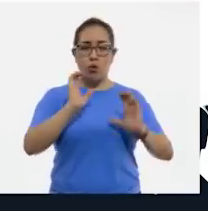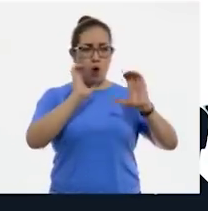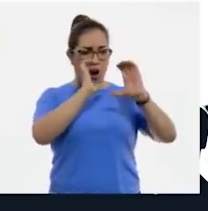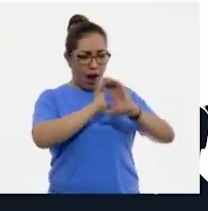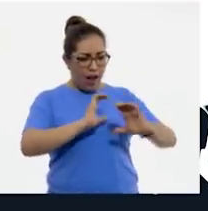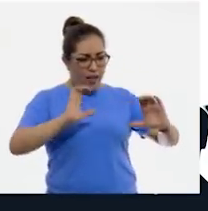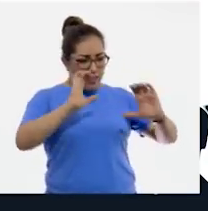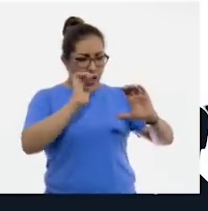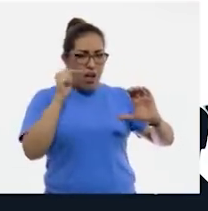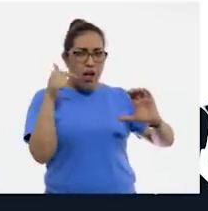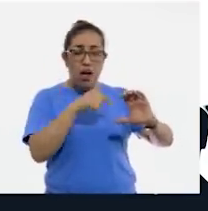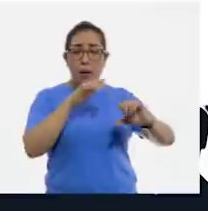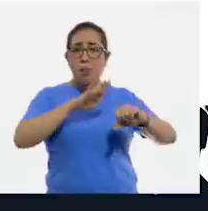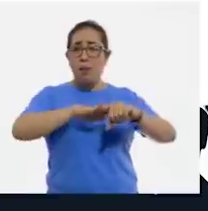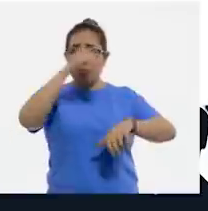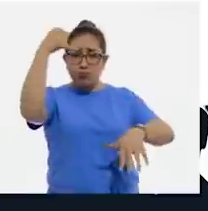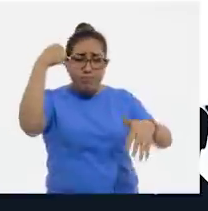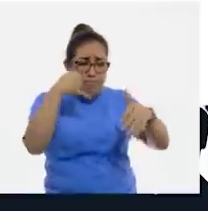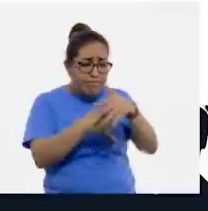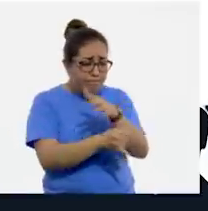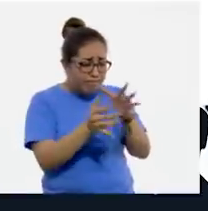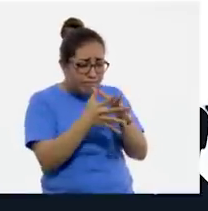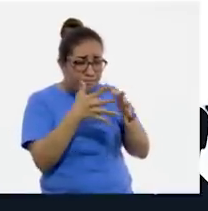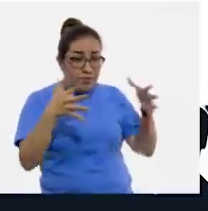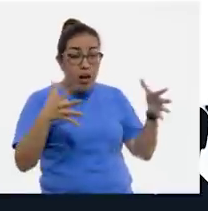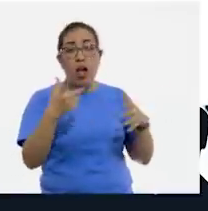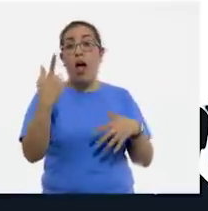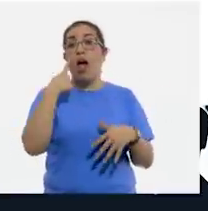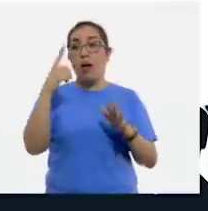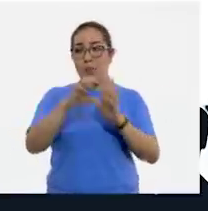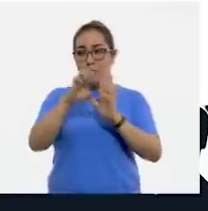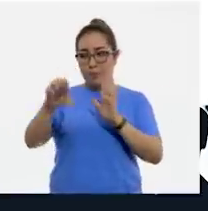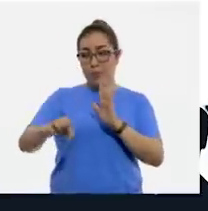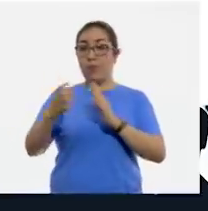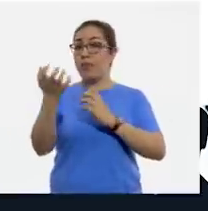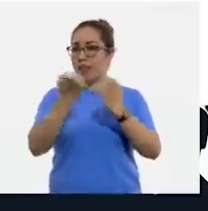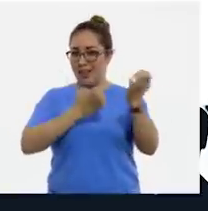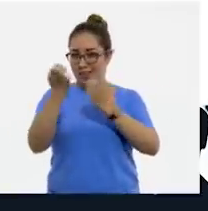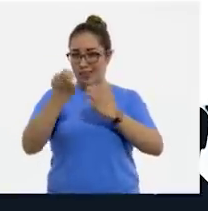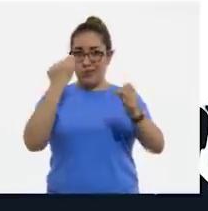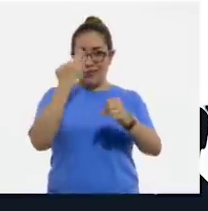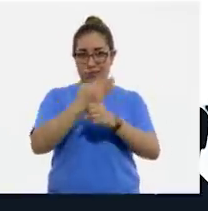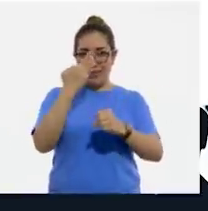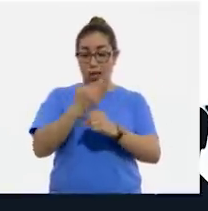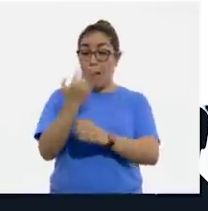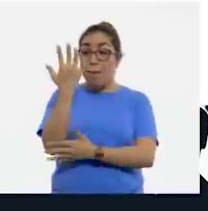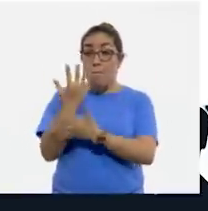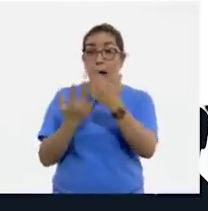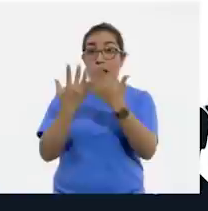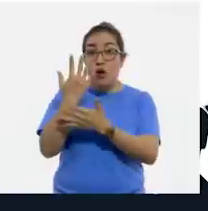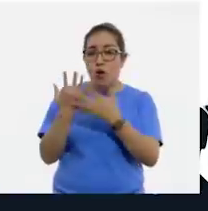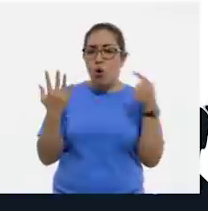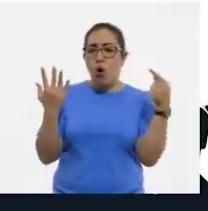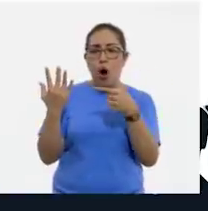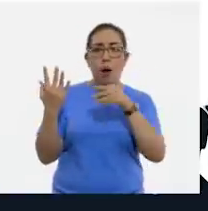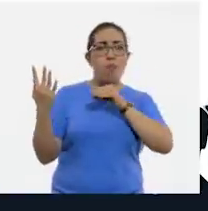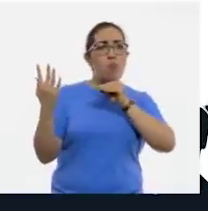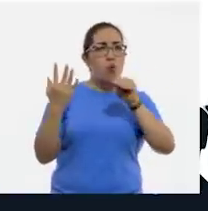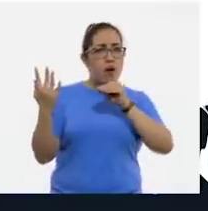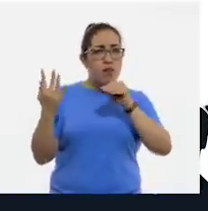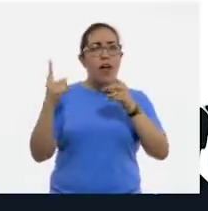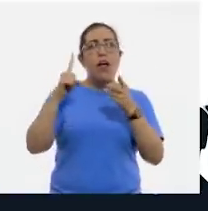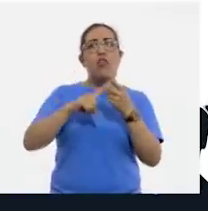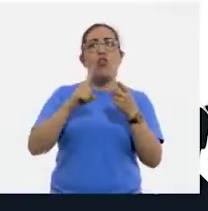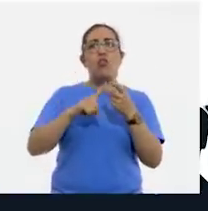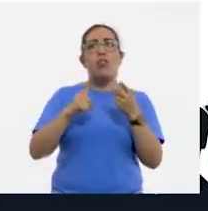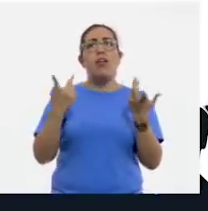exploramos muchas más posibilidades. Hagamos un ejercicio donde el movimiento de nuestra mano será la que nos indique hacia dónde